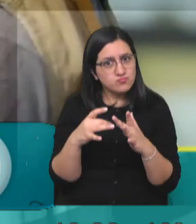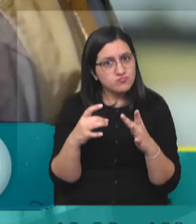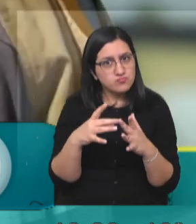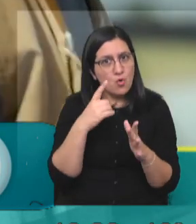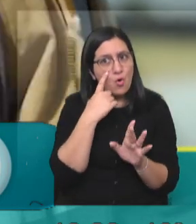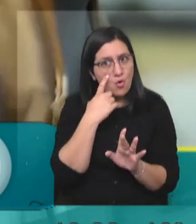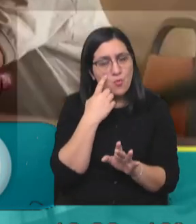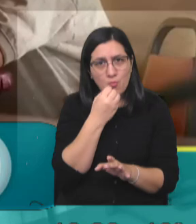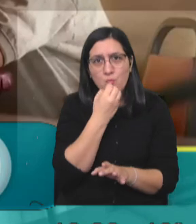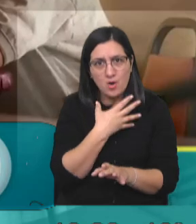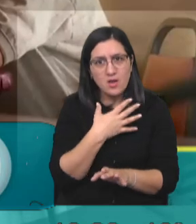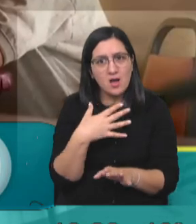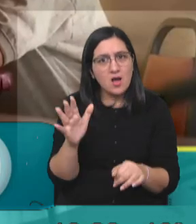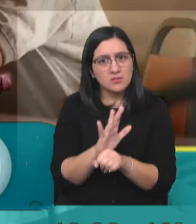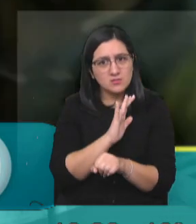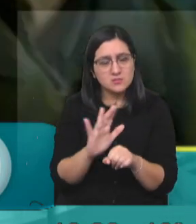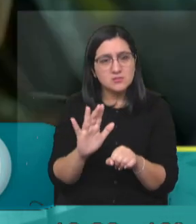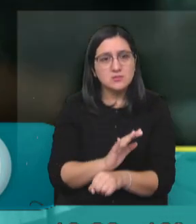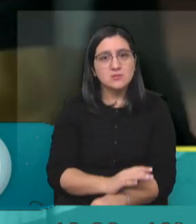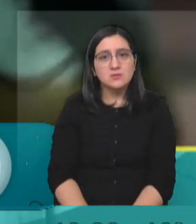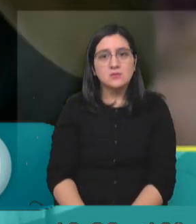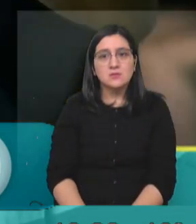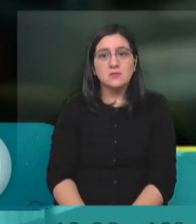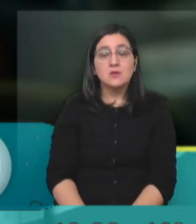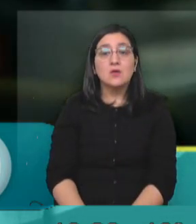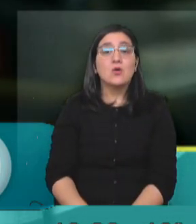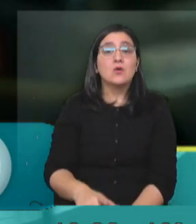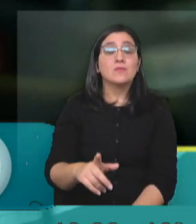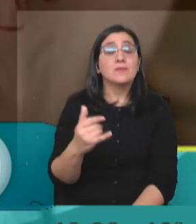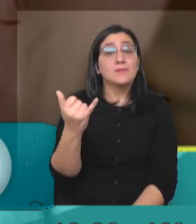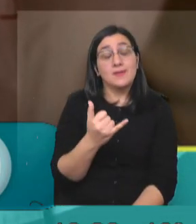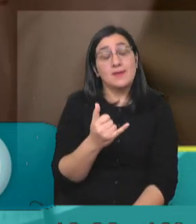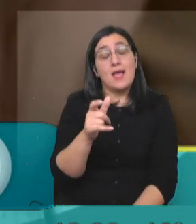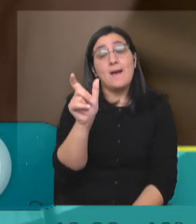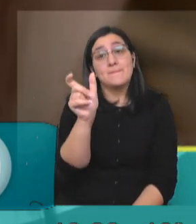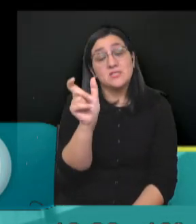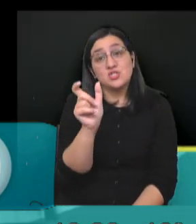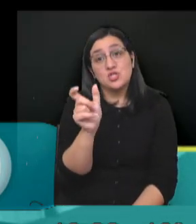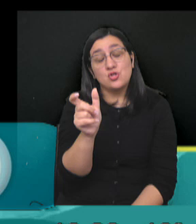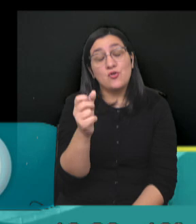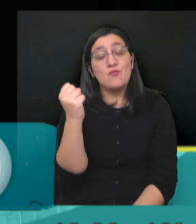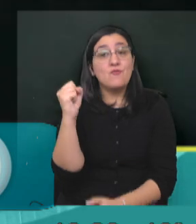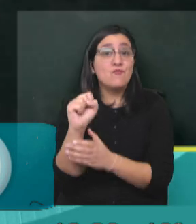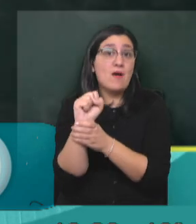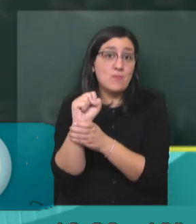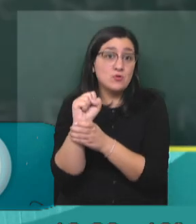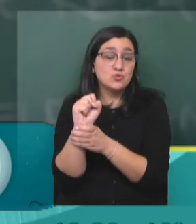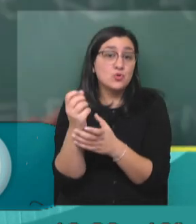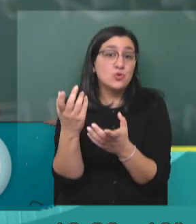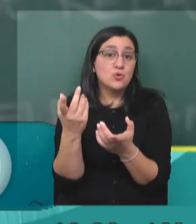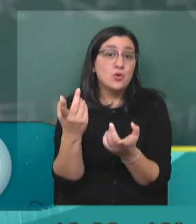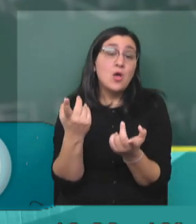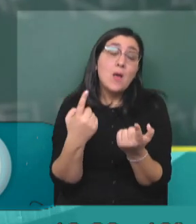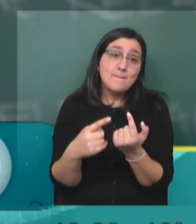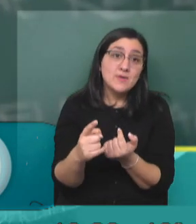piba. Arjona. Este, sí, es portadora de apellido, un poco triste, pero, claro, pero bueno, es lo que hay. Para muchos. Pero es lo que